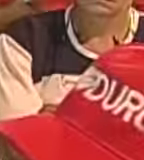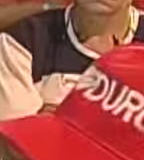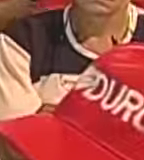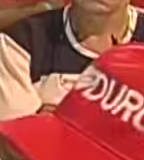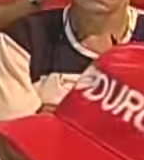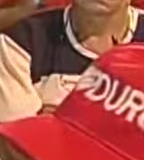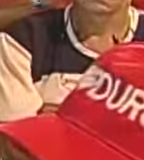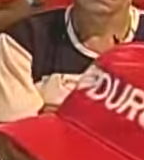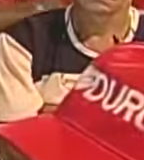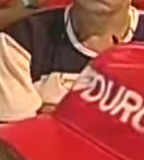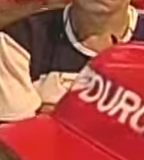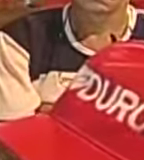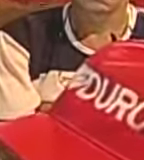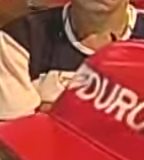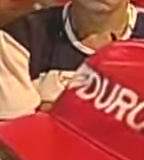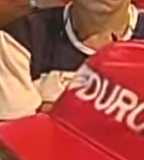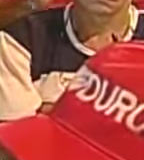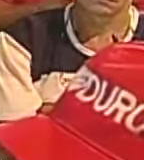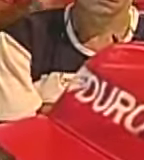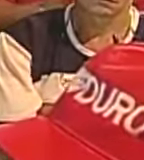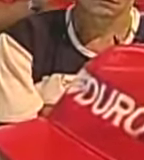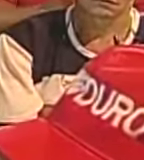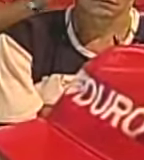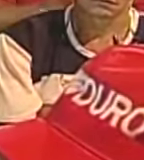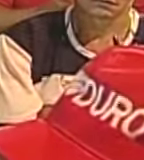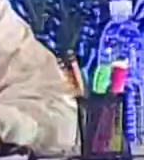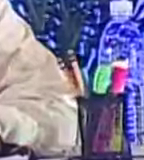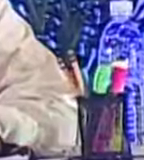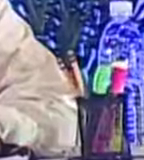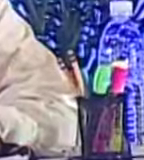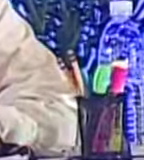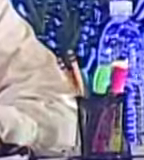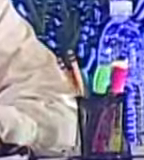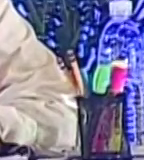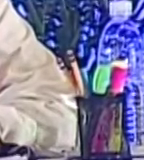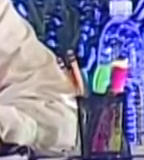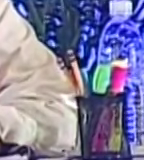y del regalado se acabó.